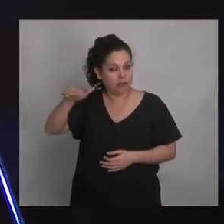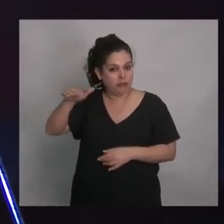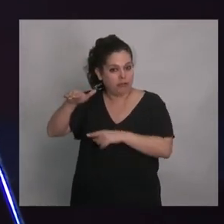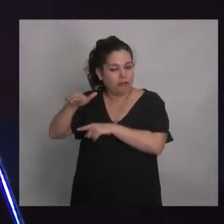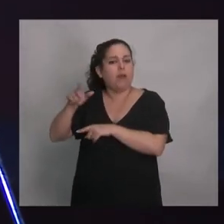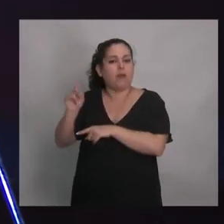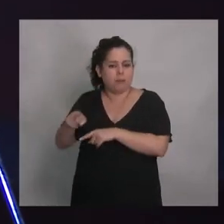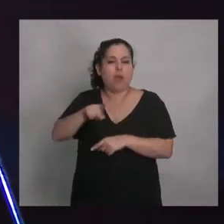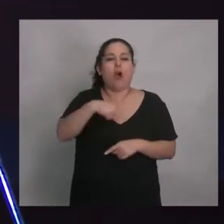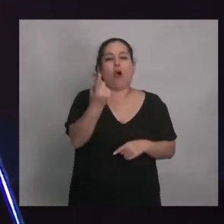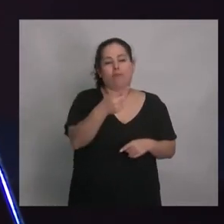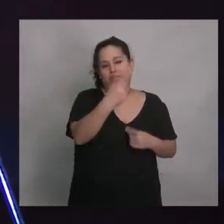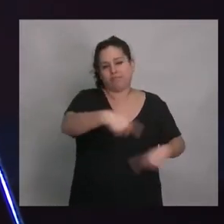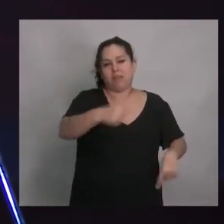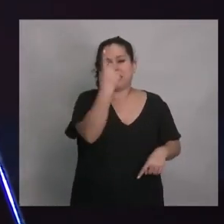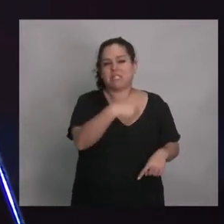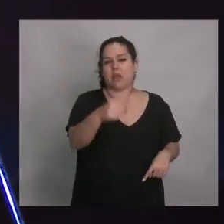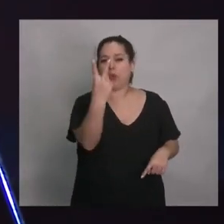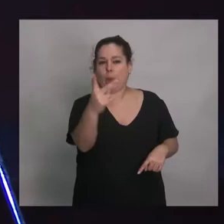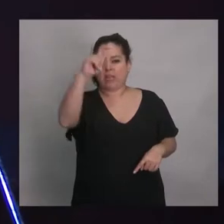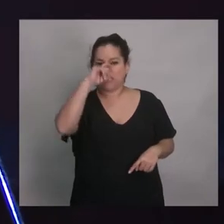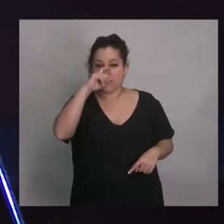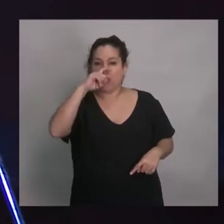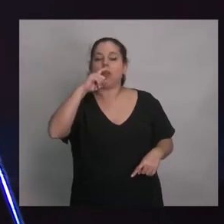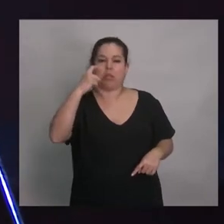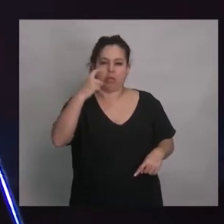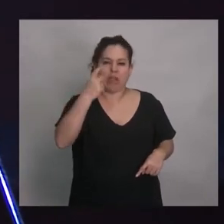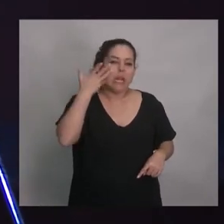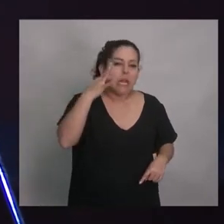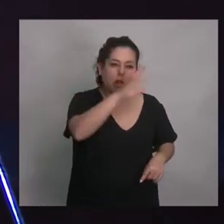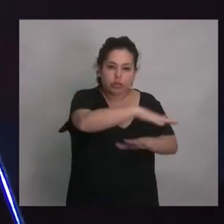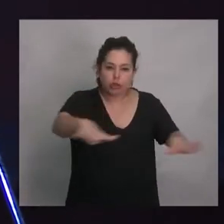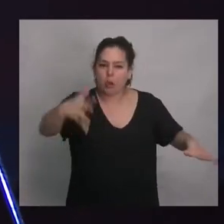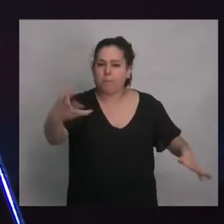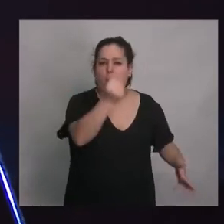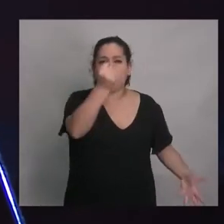otros 127 han sido encontrados por nosotras